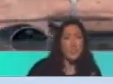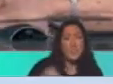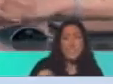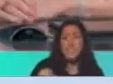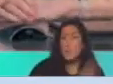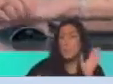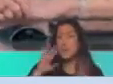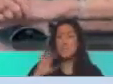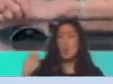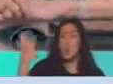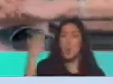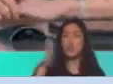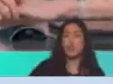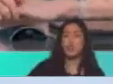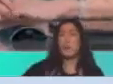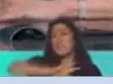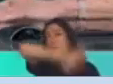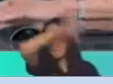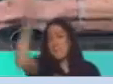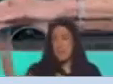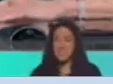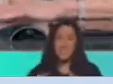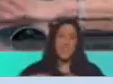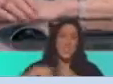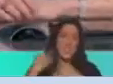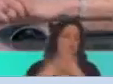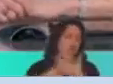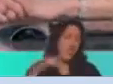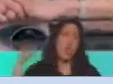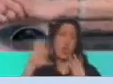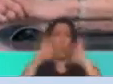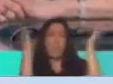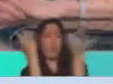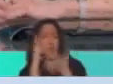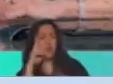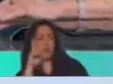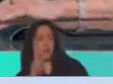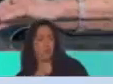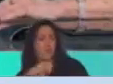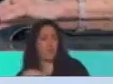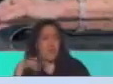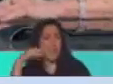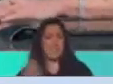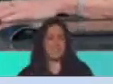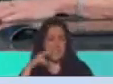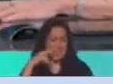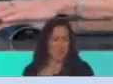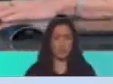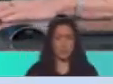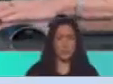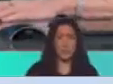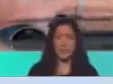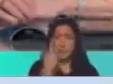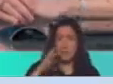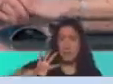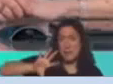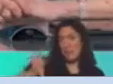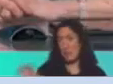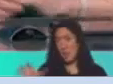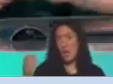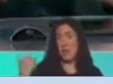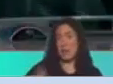último en tecnología espacial reconocido en todo el mundo sabes que la Argentina es el primer país de la región